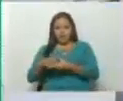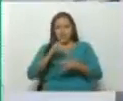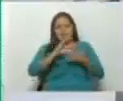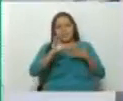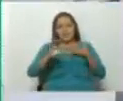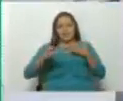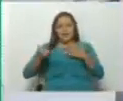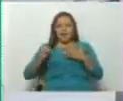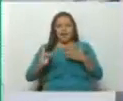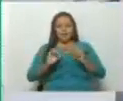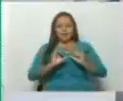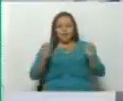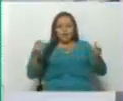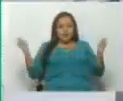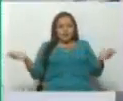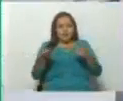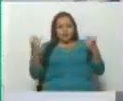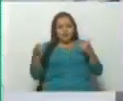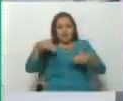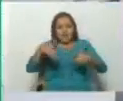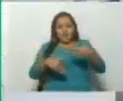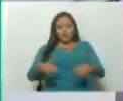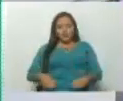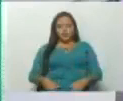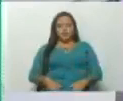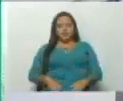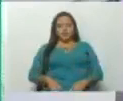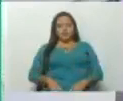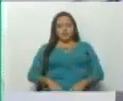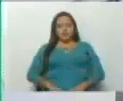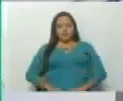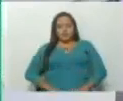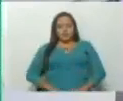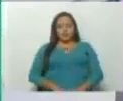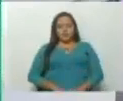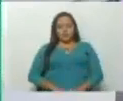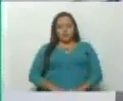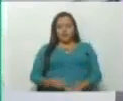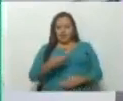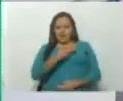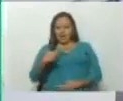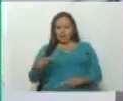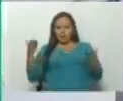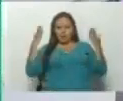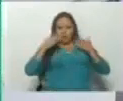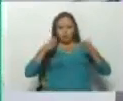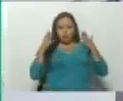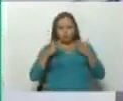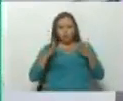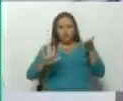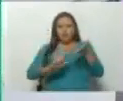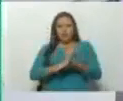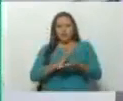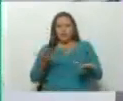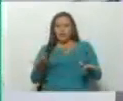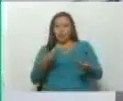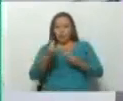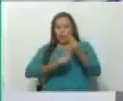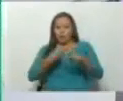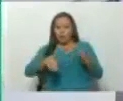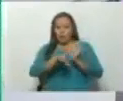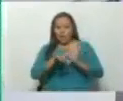se habló en campaña electoral con los candidatos y candidatas, y queremos, bueno, que nos oriente un poco acerca de los adelantos de esta